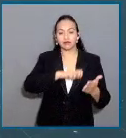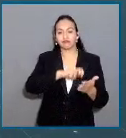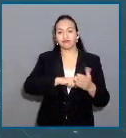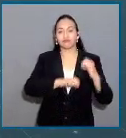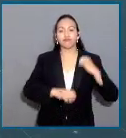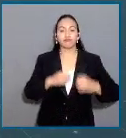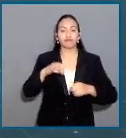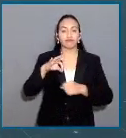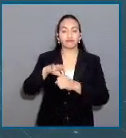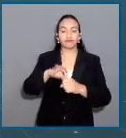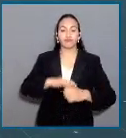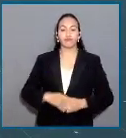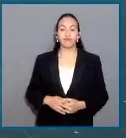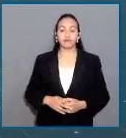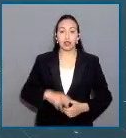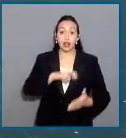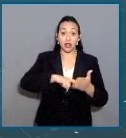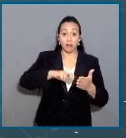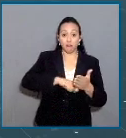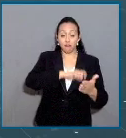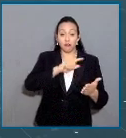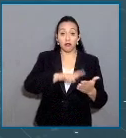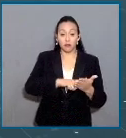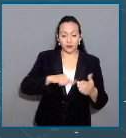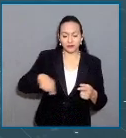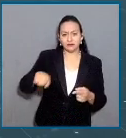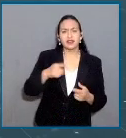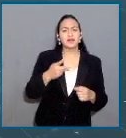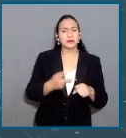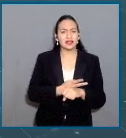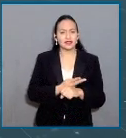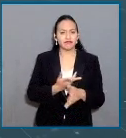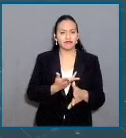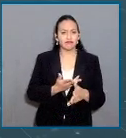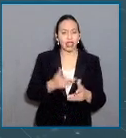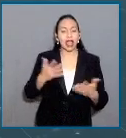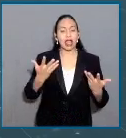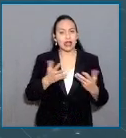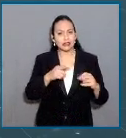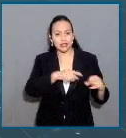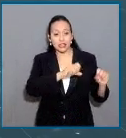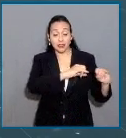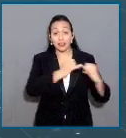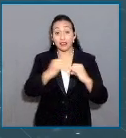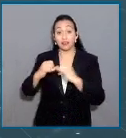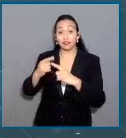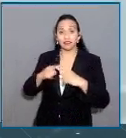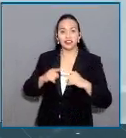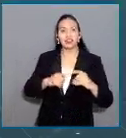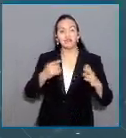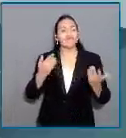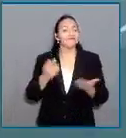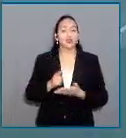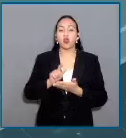Reformas constitucionales han debilitado los mecanismos de protección y defensa de derechos humanos.